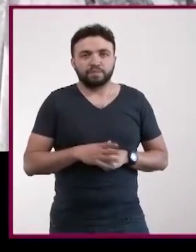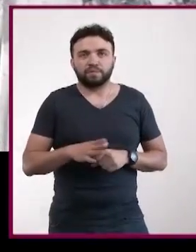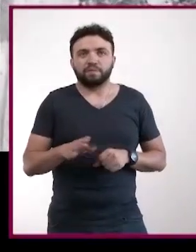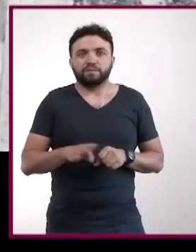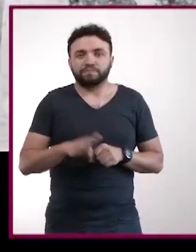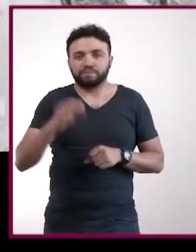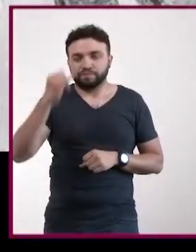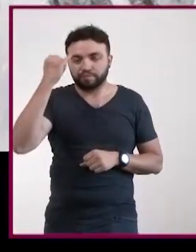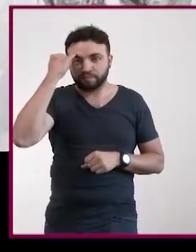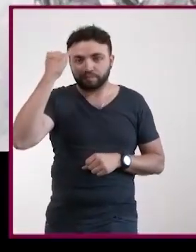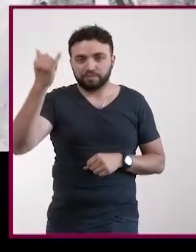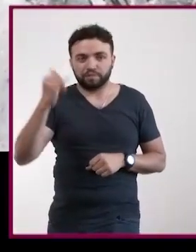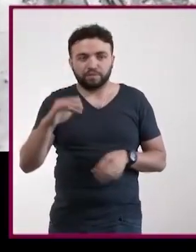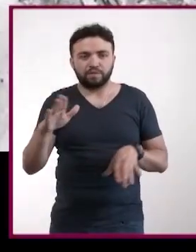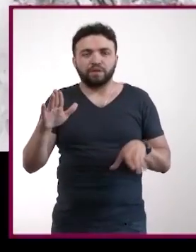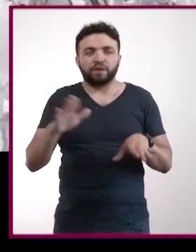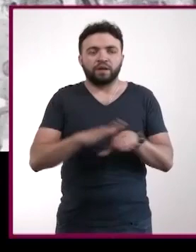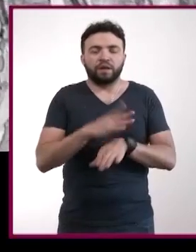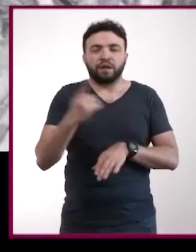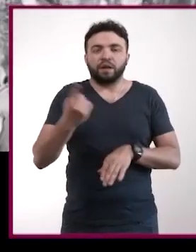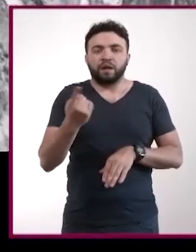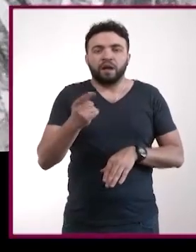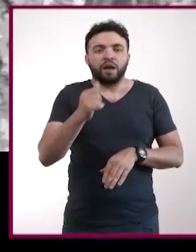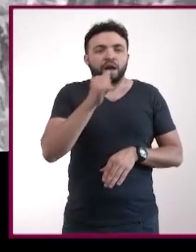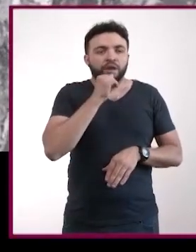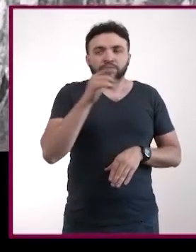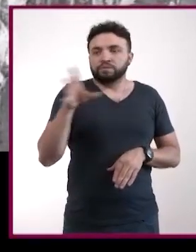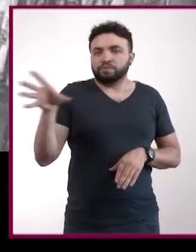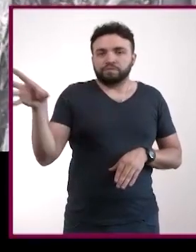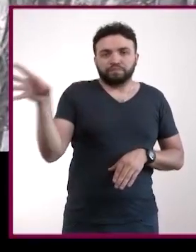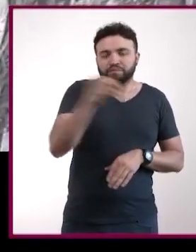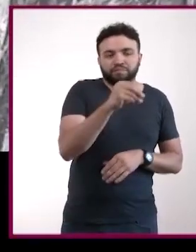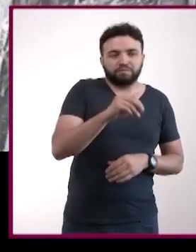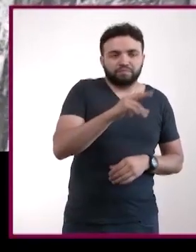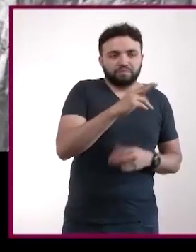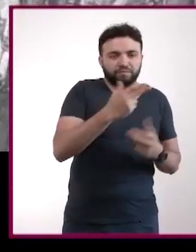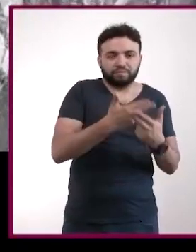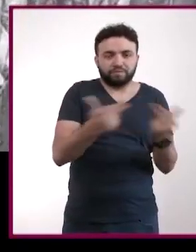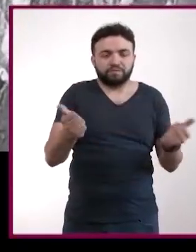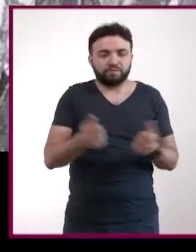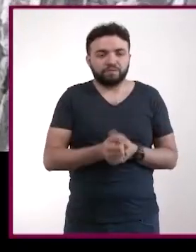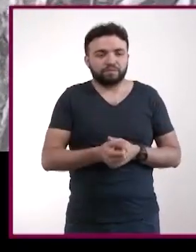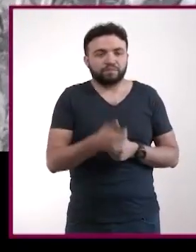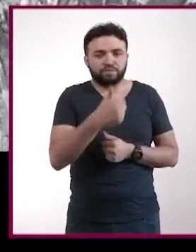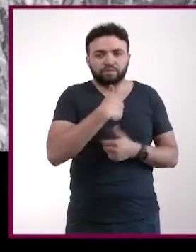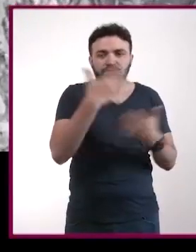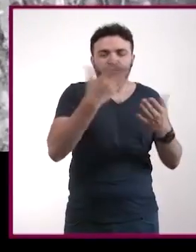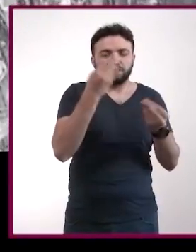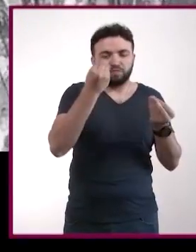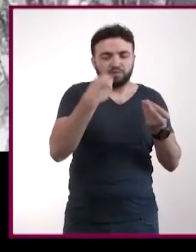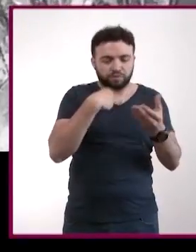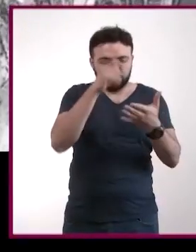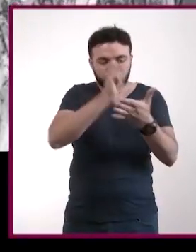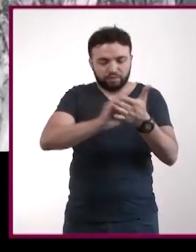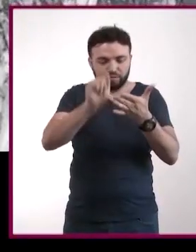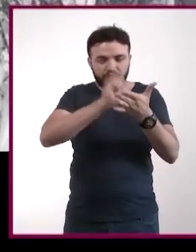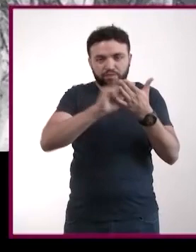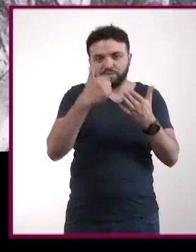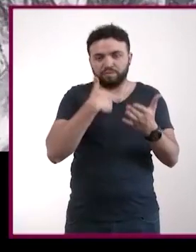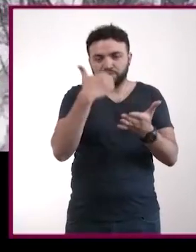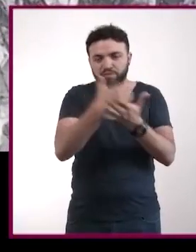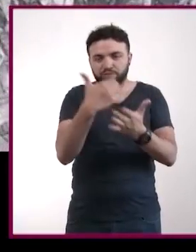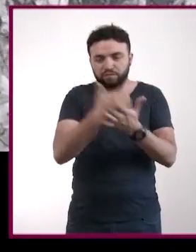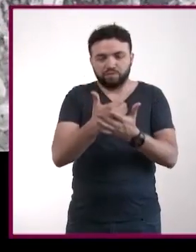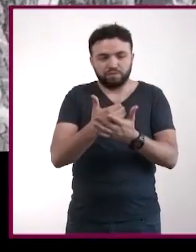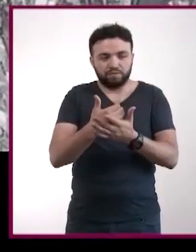imaginaria, porque no está copiado, digamos. Aunque yo hice muchos bocetos en